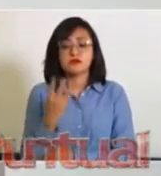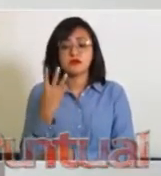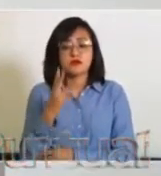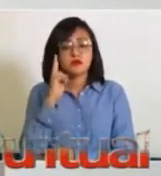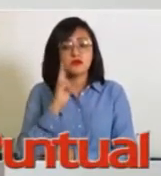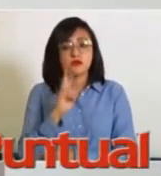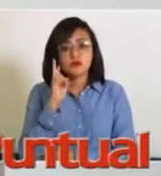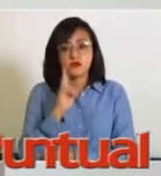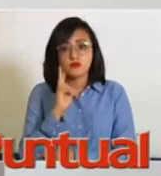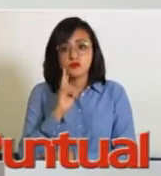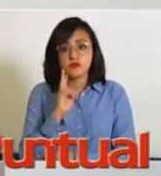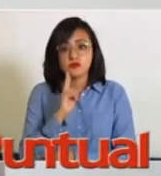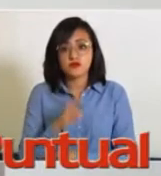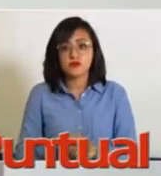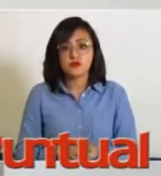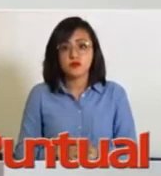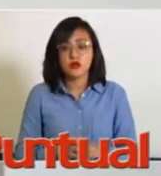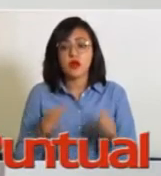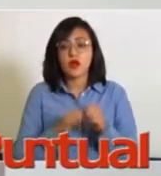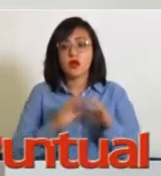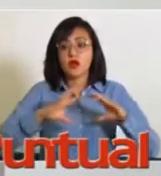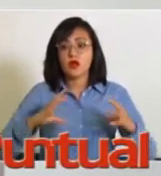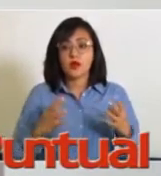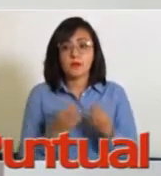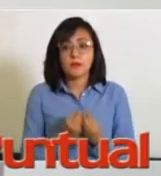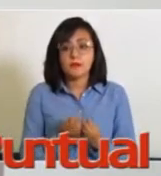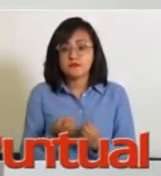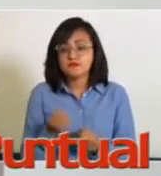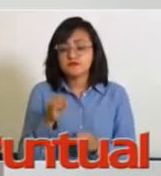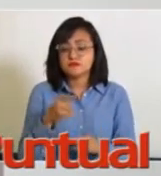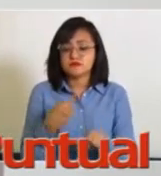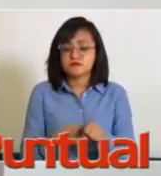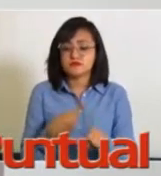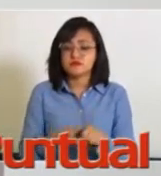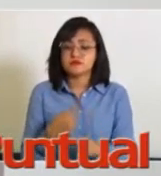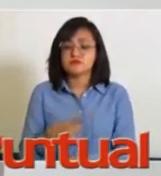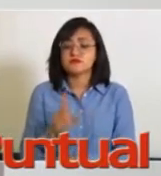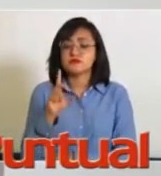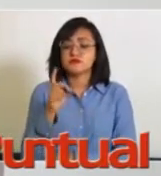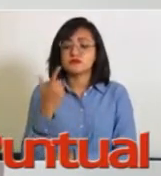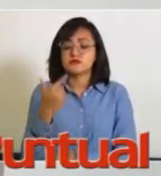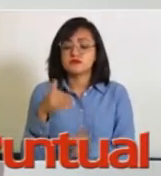63.464 muestras procesadas, con un acumulado de casos positivos de